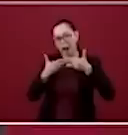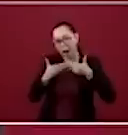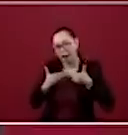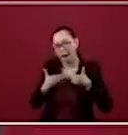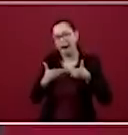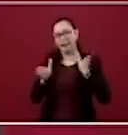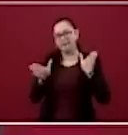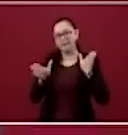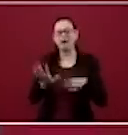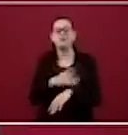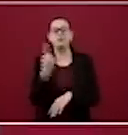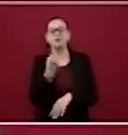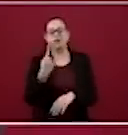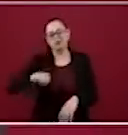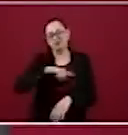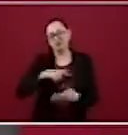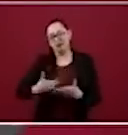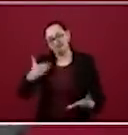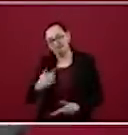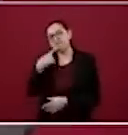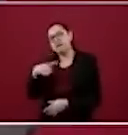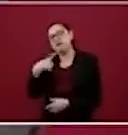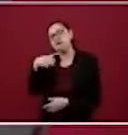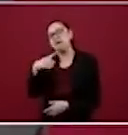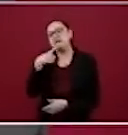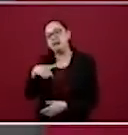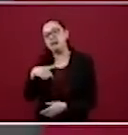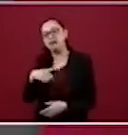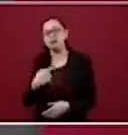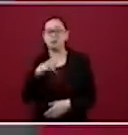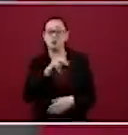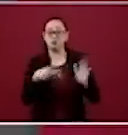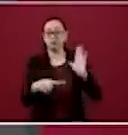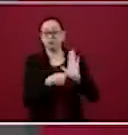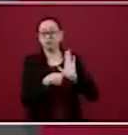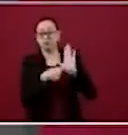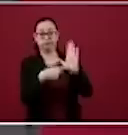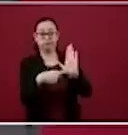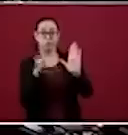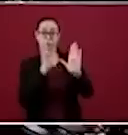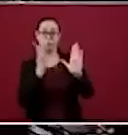lo veníamos denunciando, pero estas son las pruebas.